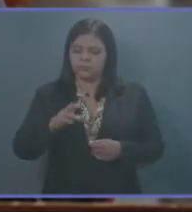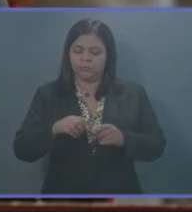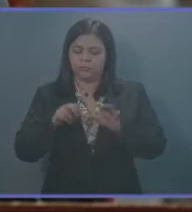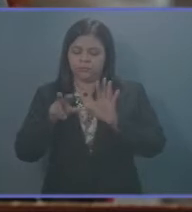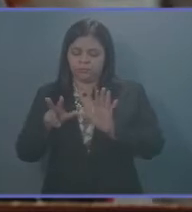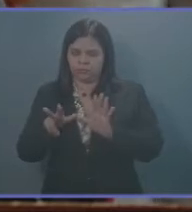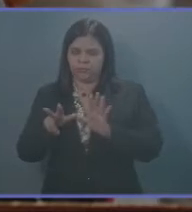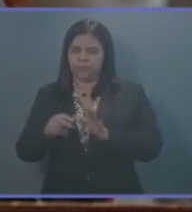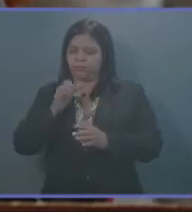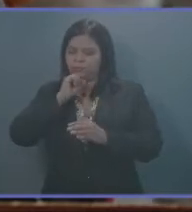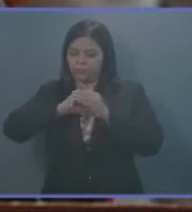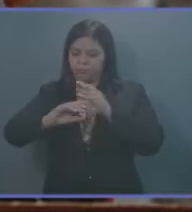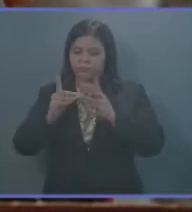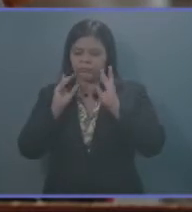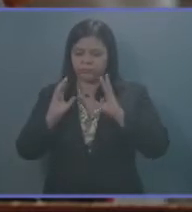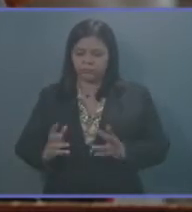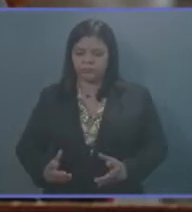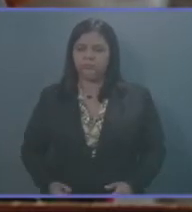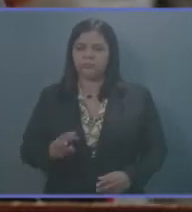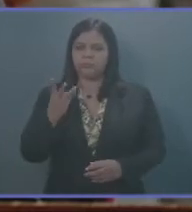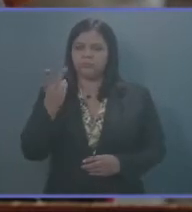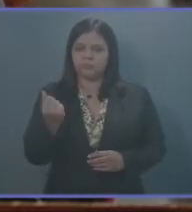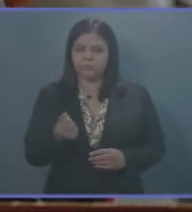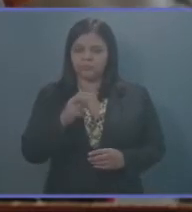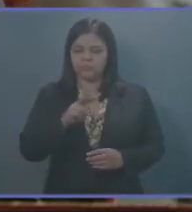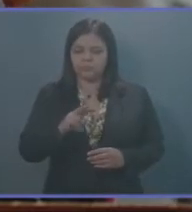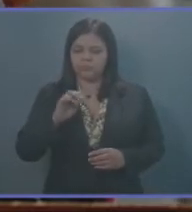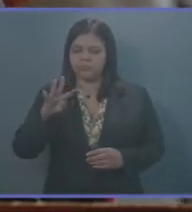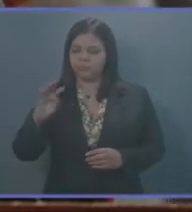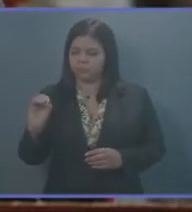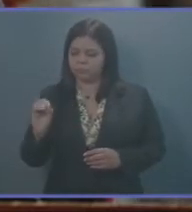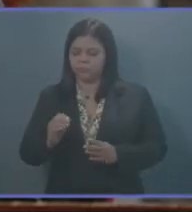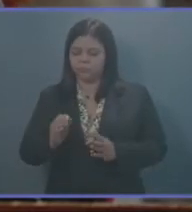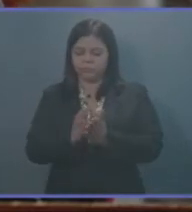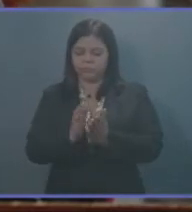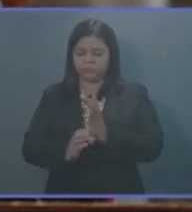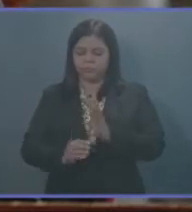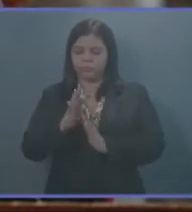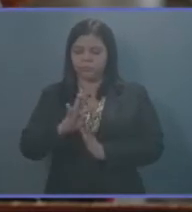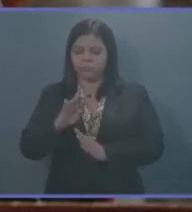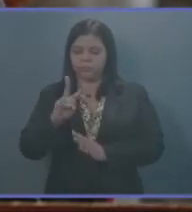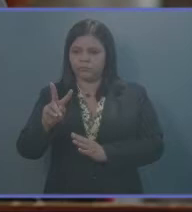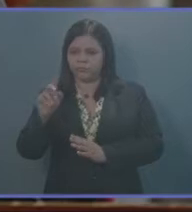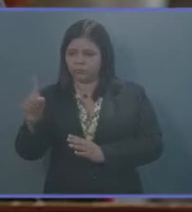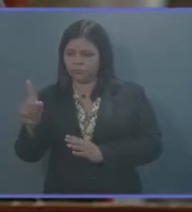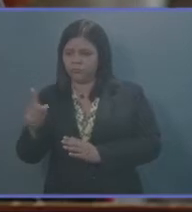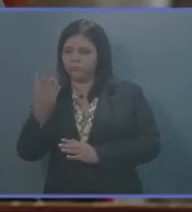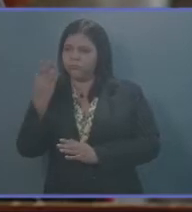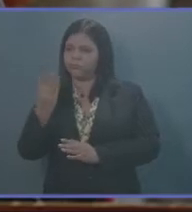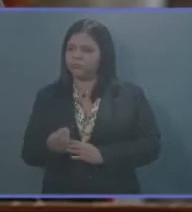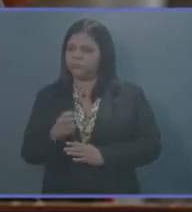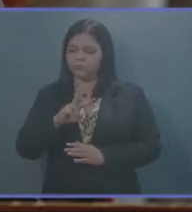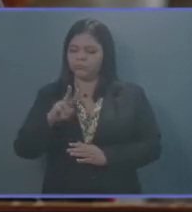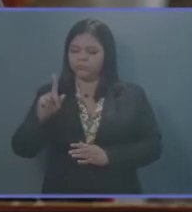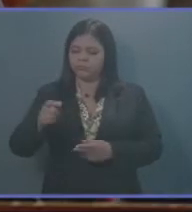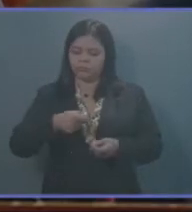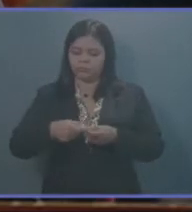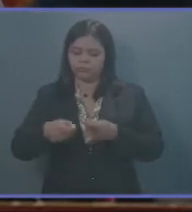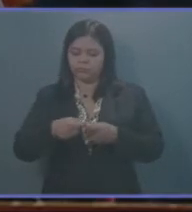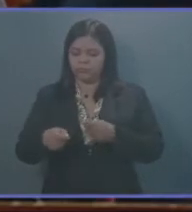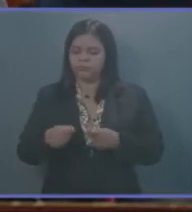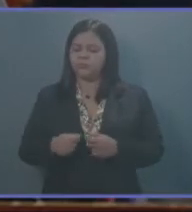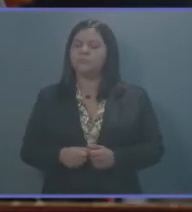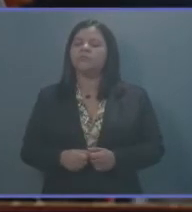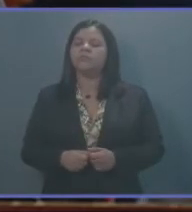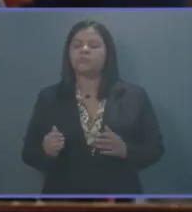2018, publicado en el Diario Oficial número 240, tomo 421, de fecha 21 de diciembre del mismo